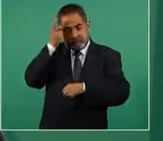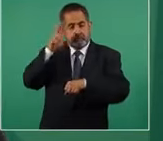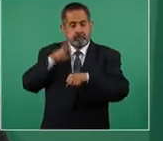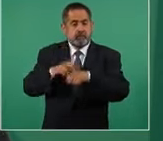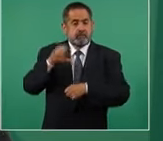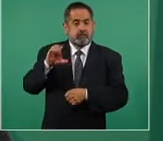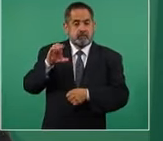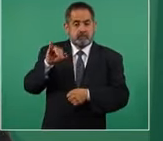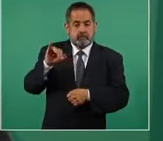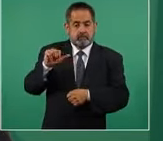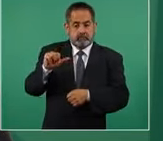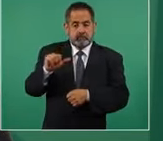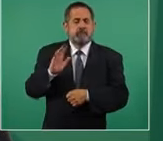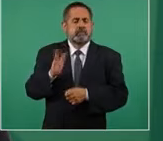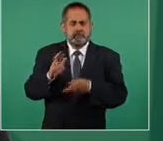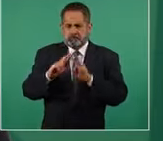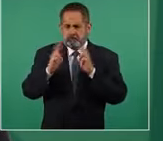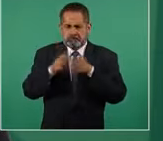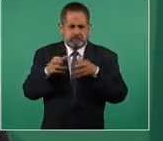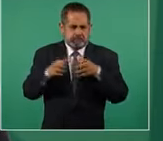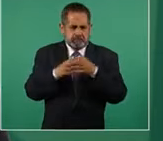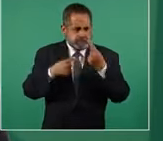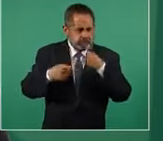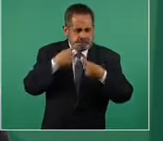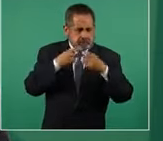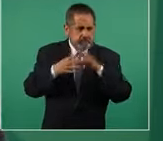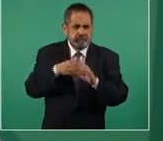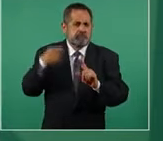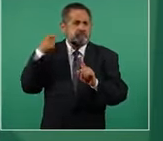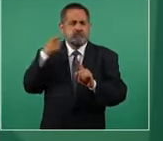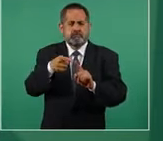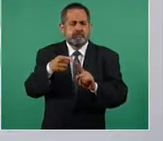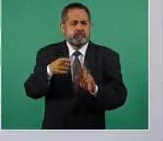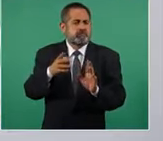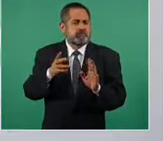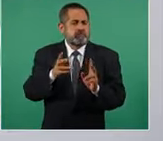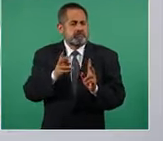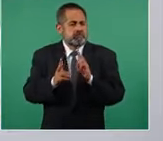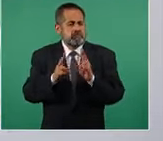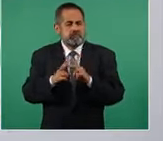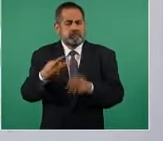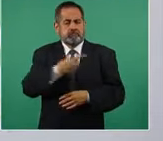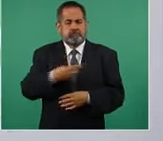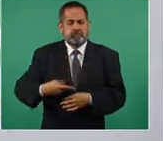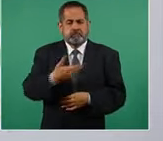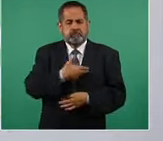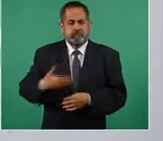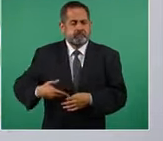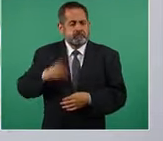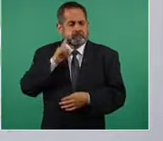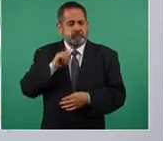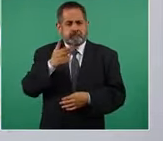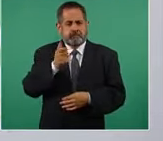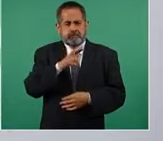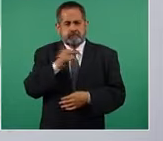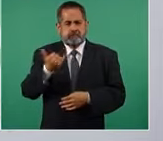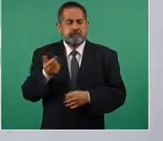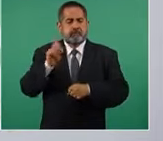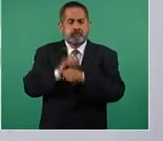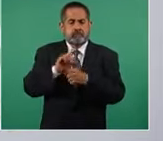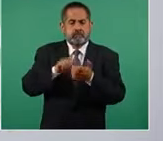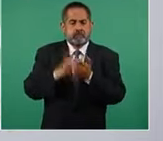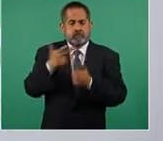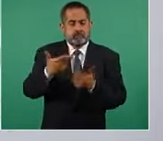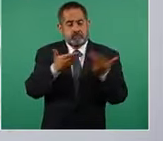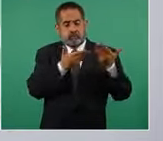ya sus reuniones y la materia principal de la visita de la vicepresidenta Kamala Harris el día 8, va a